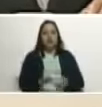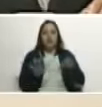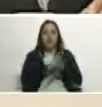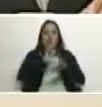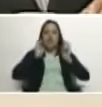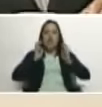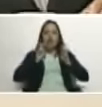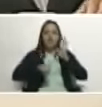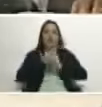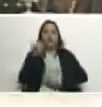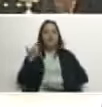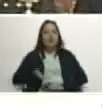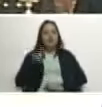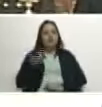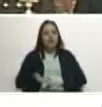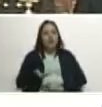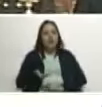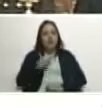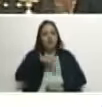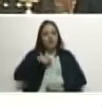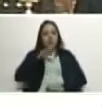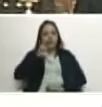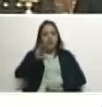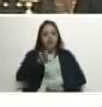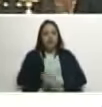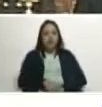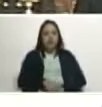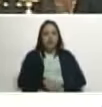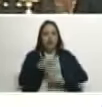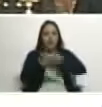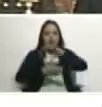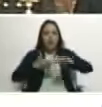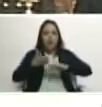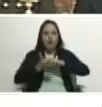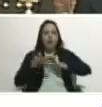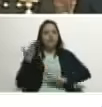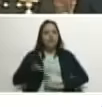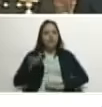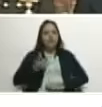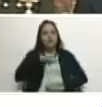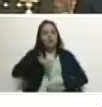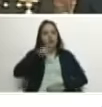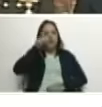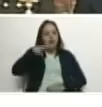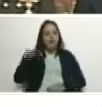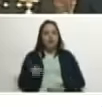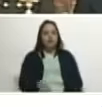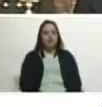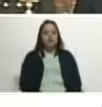temas de mayor importancia de nuestro país, con los problemas fundamentales de nuestro pueblo.